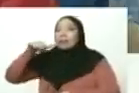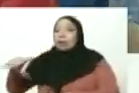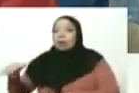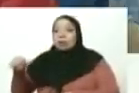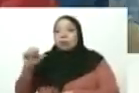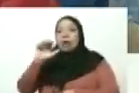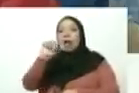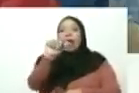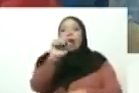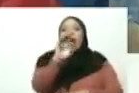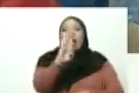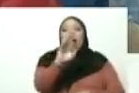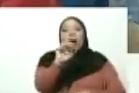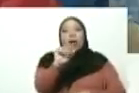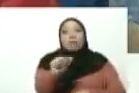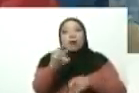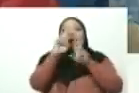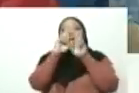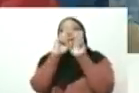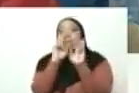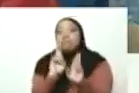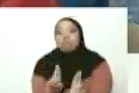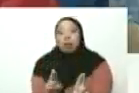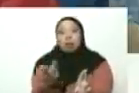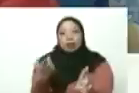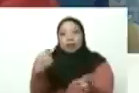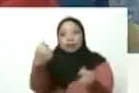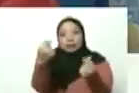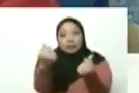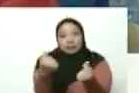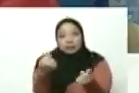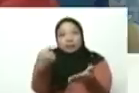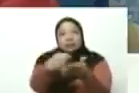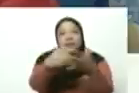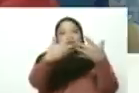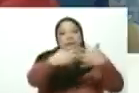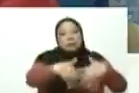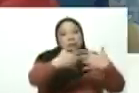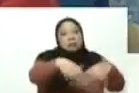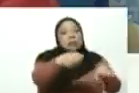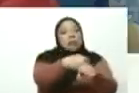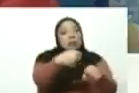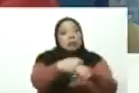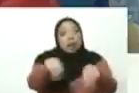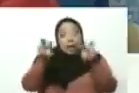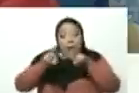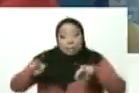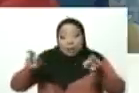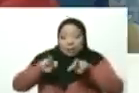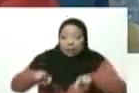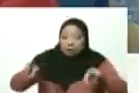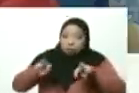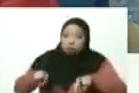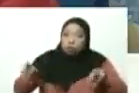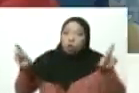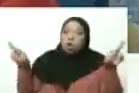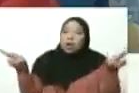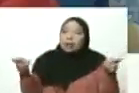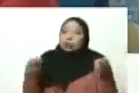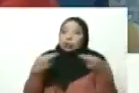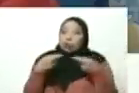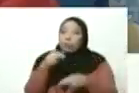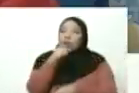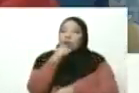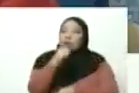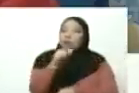no les había dado respuesta de sus inversiones la investigación pudo determinar que habãa mercado de capitales